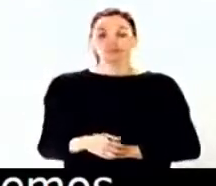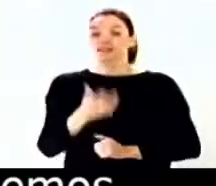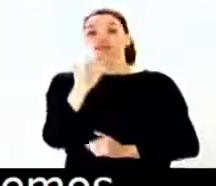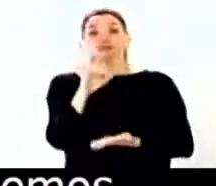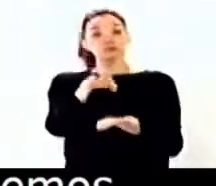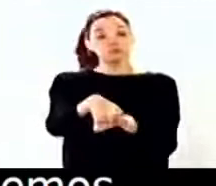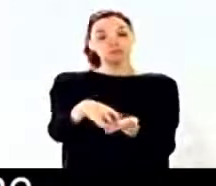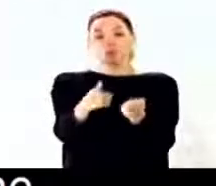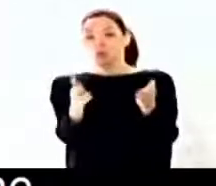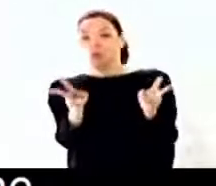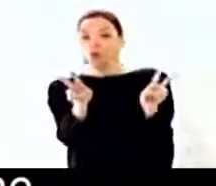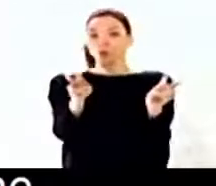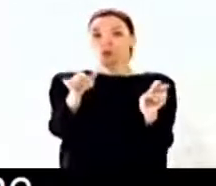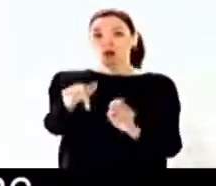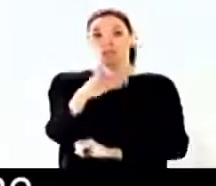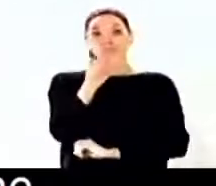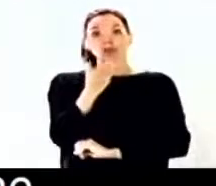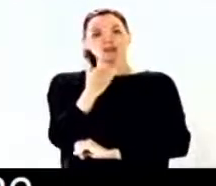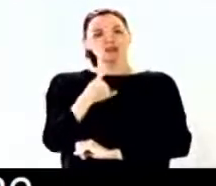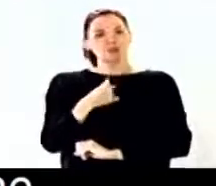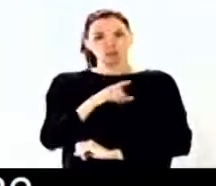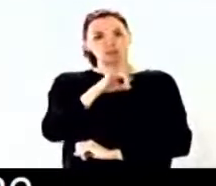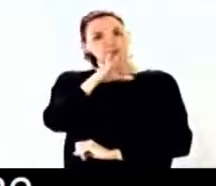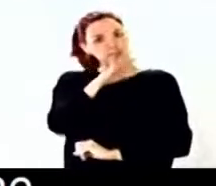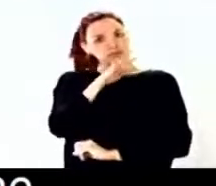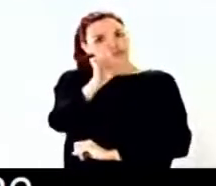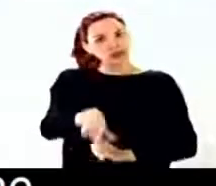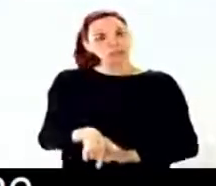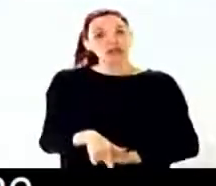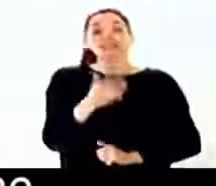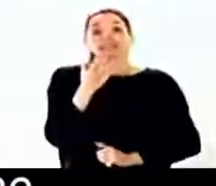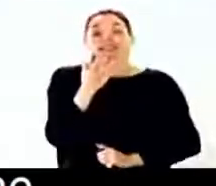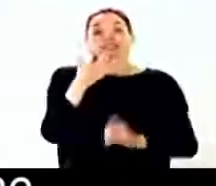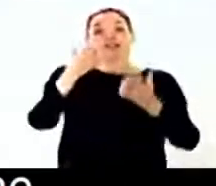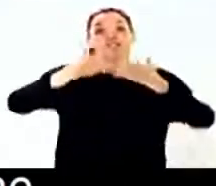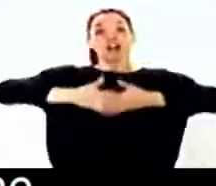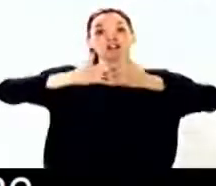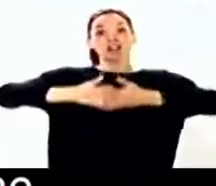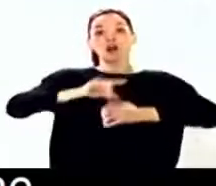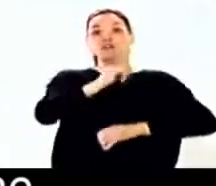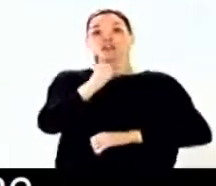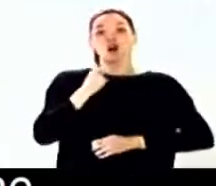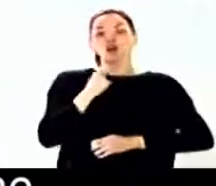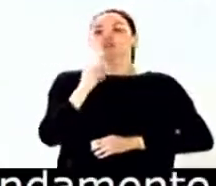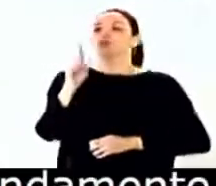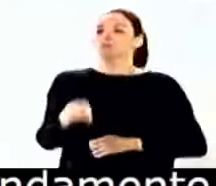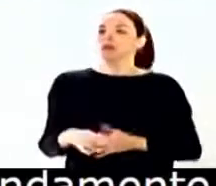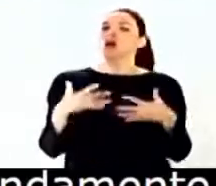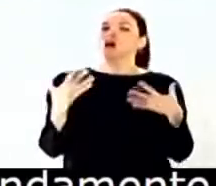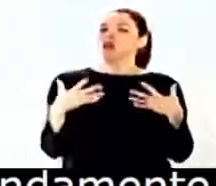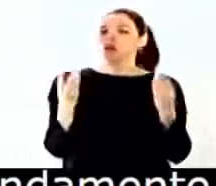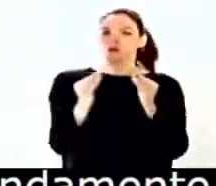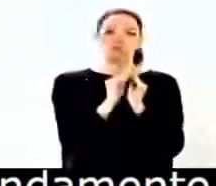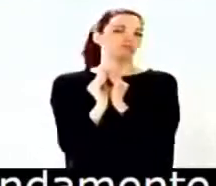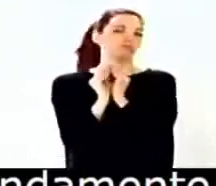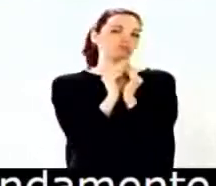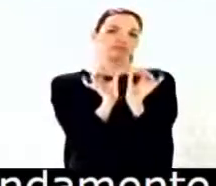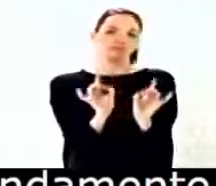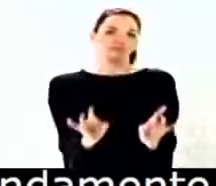una infraestructura a Mérida, me alegro profundamente. Y si viene una fábrica a Badajoz, me alegro profundamente.